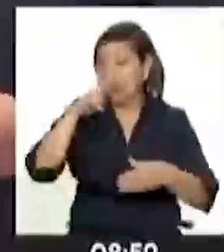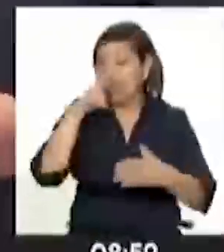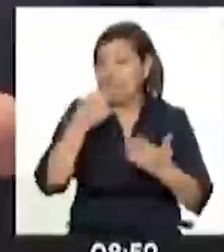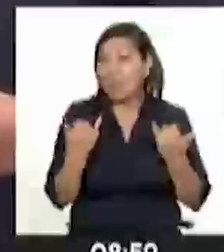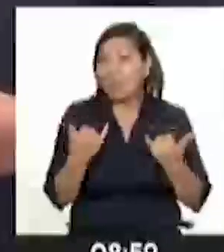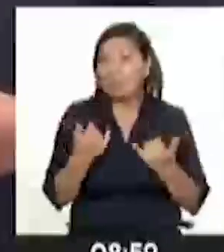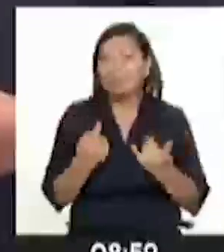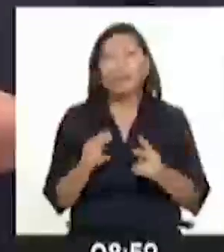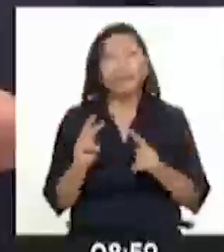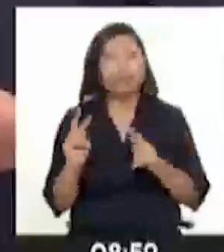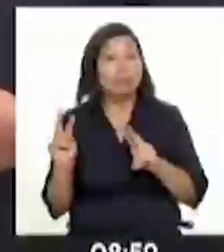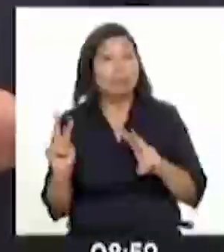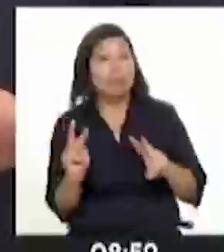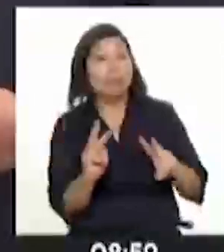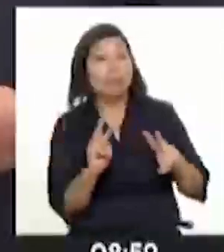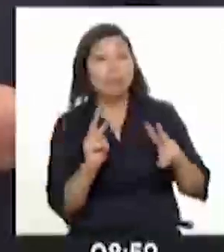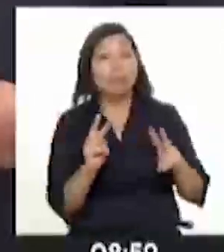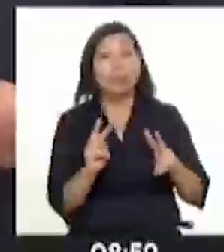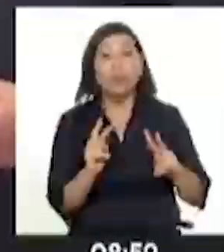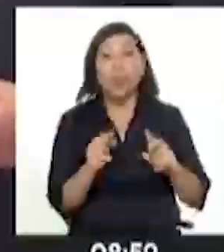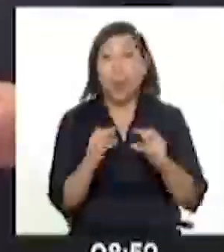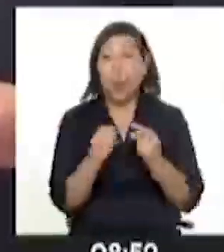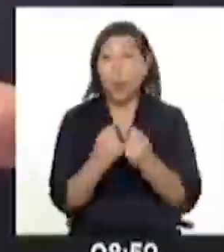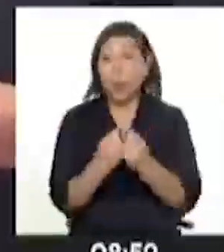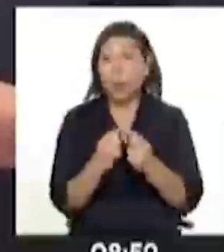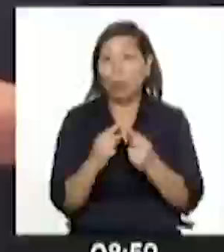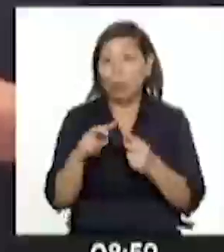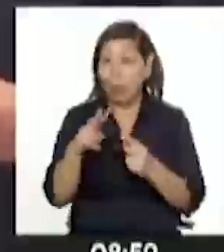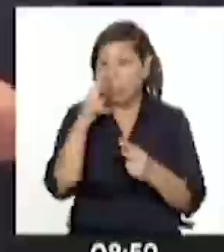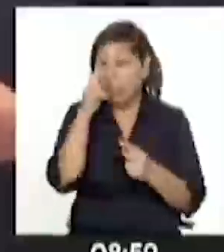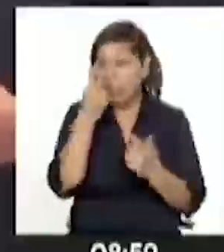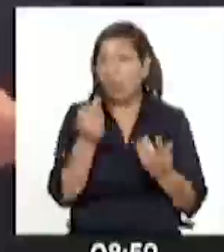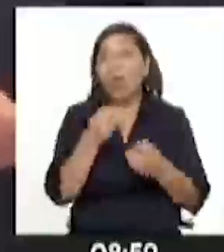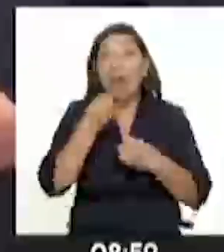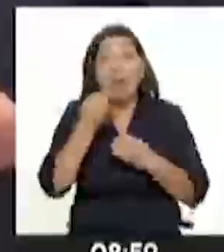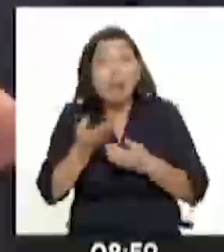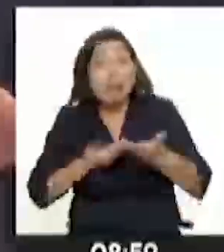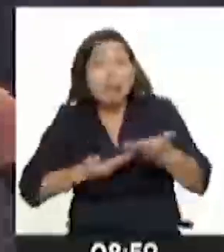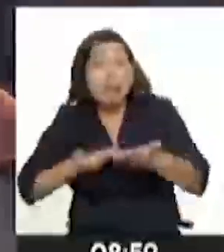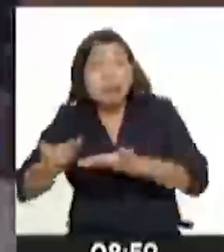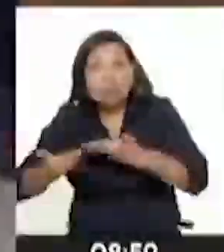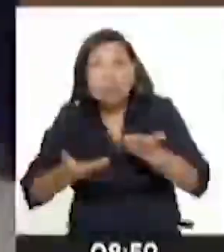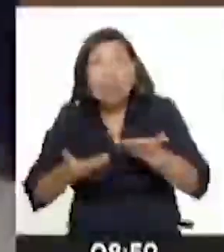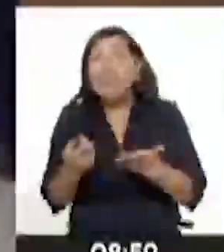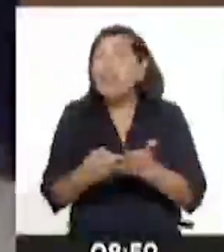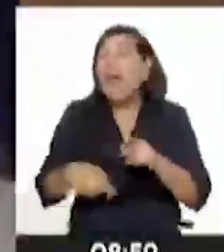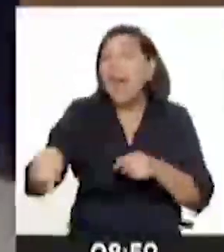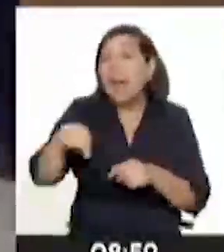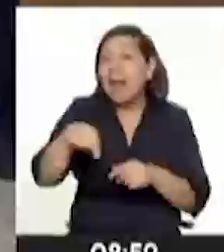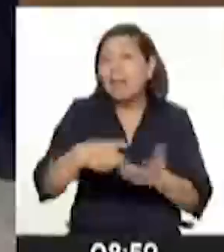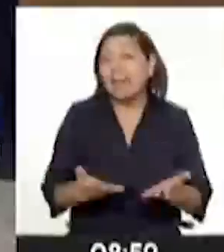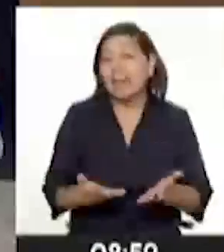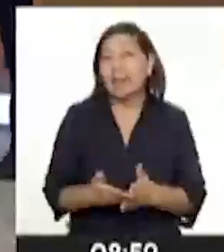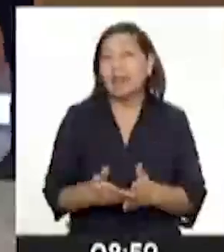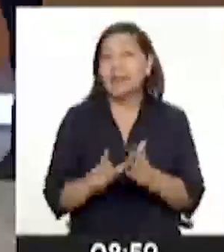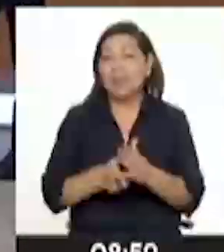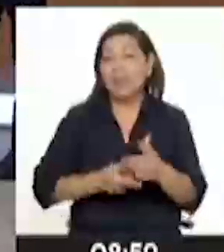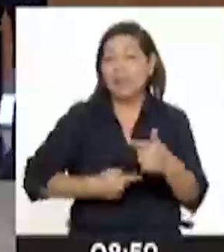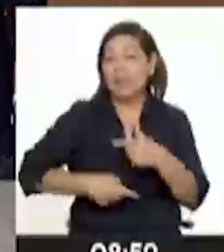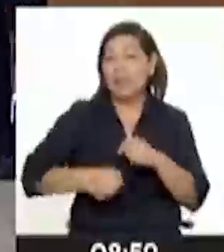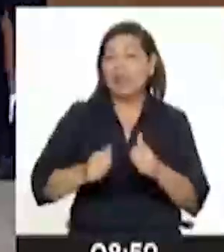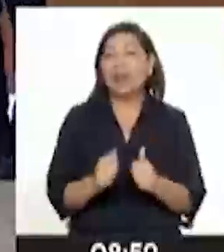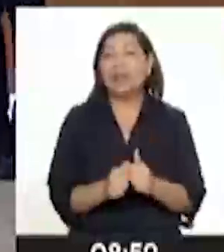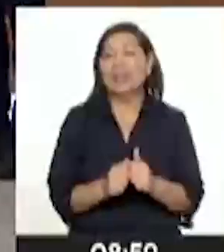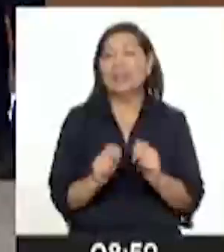en este recorrido, un equipo especial de TV Perú, entonces va a estar informándoles de todos los detalles. Nosotros vamos a regresar ahora